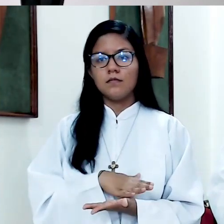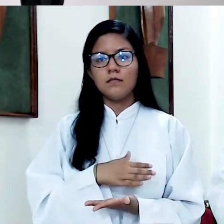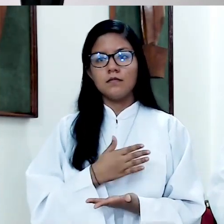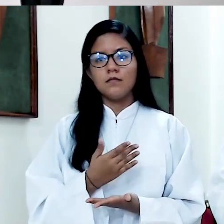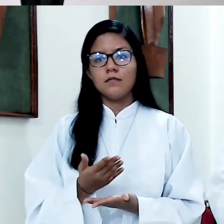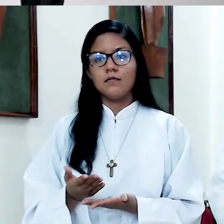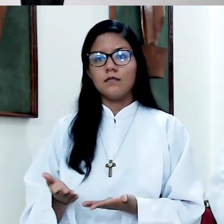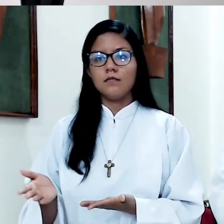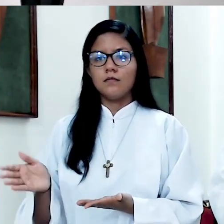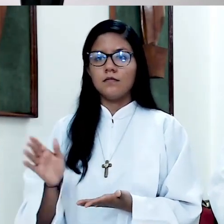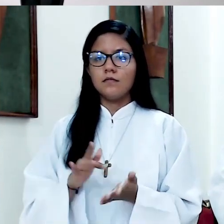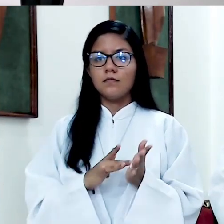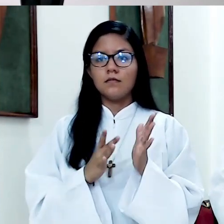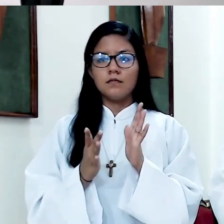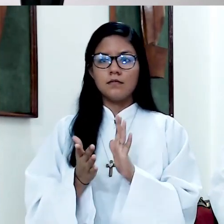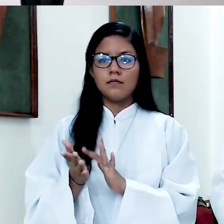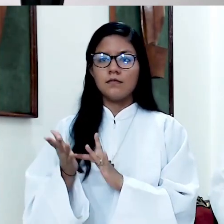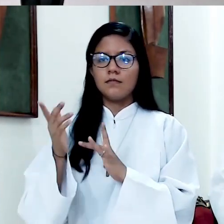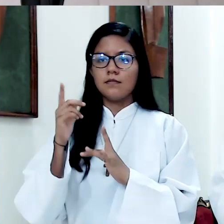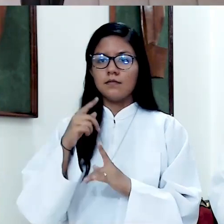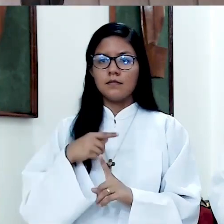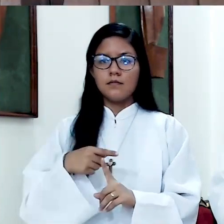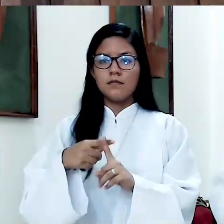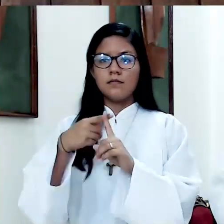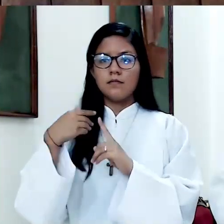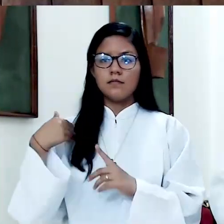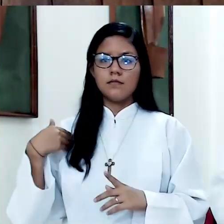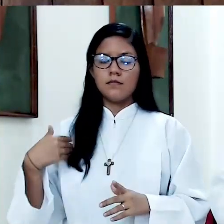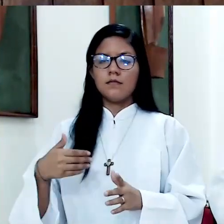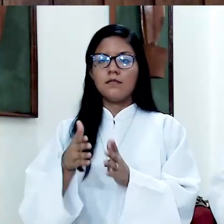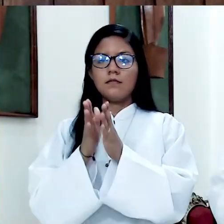piedad. Cristo, ten piedad de